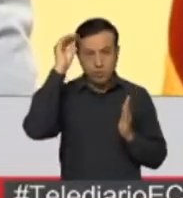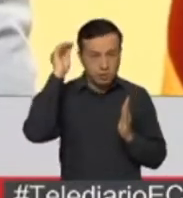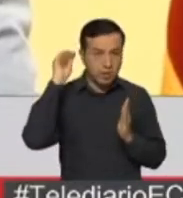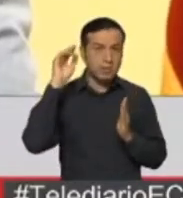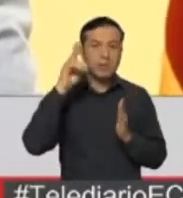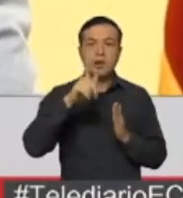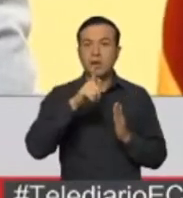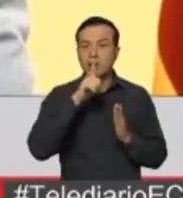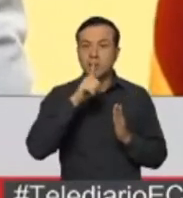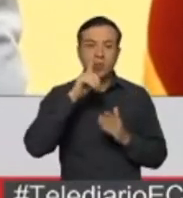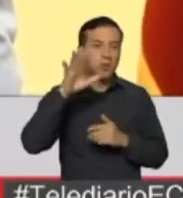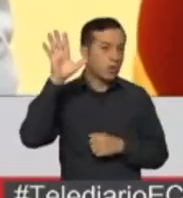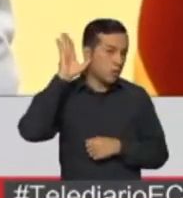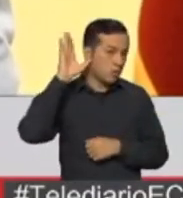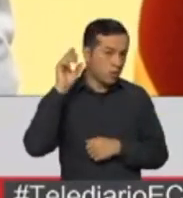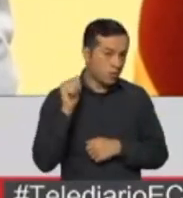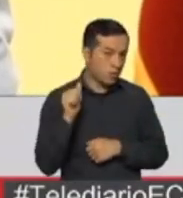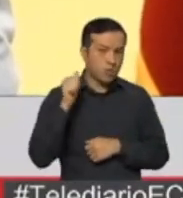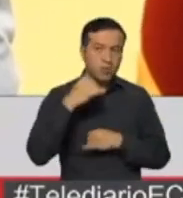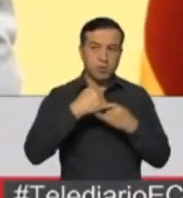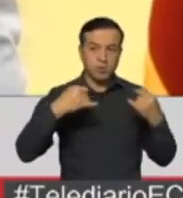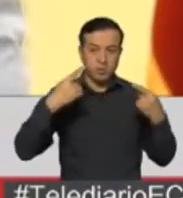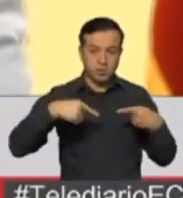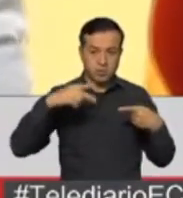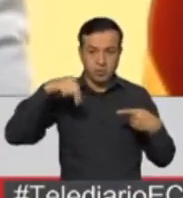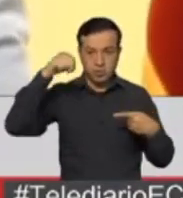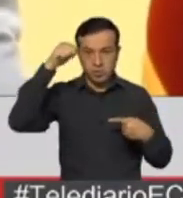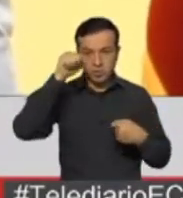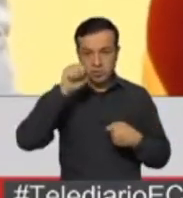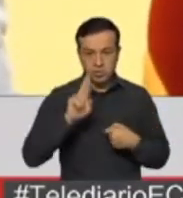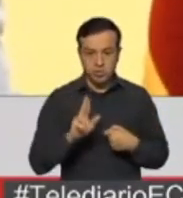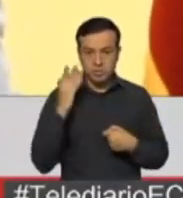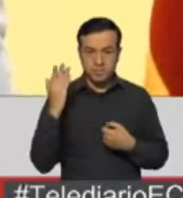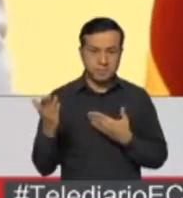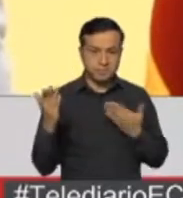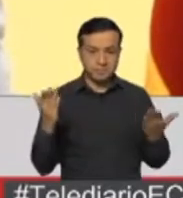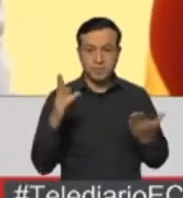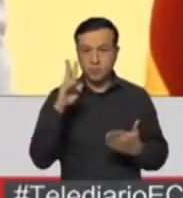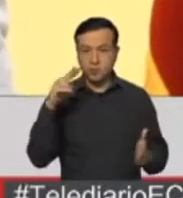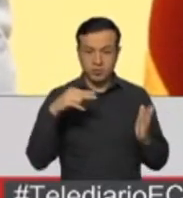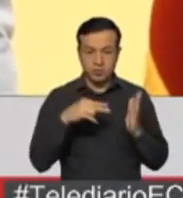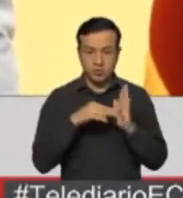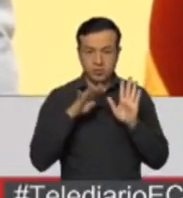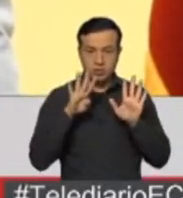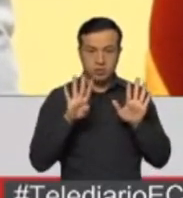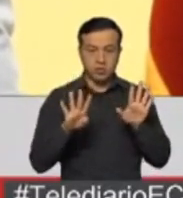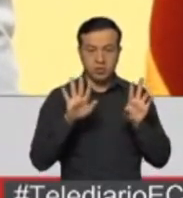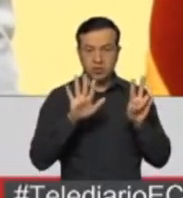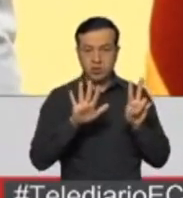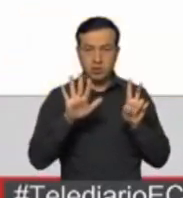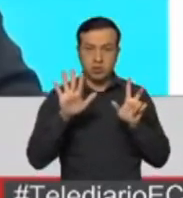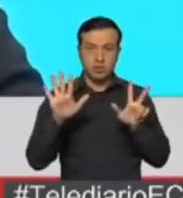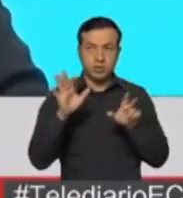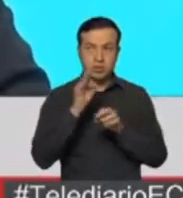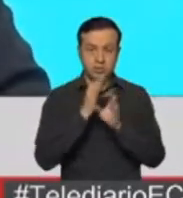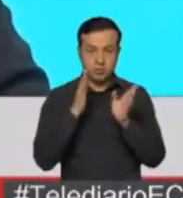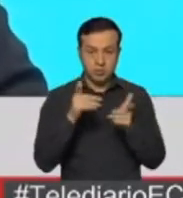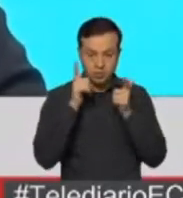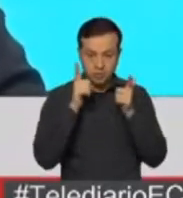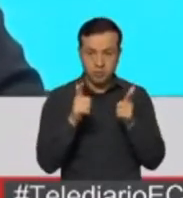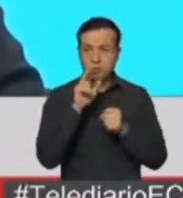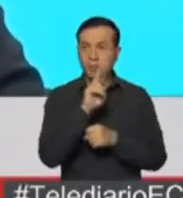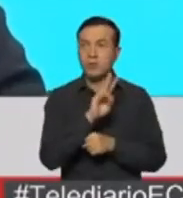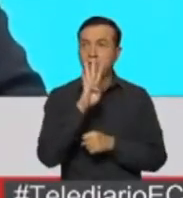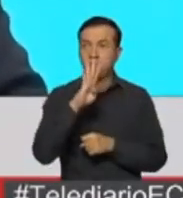Latacunga, Cuenca y también la frontera norte, la frontera sur. Para eso vamos a estar con 2.978 funcionarios. Están articulados